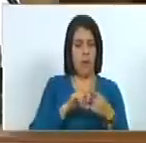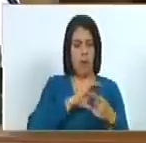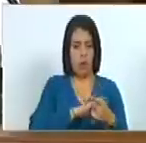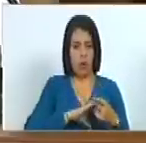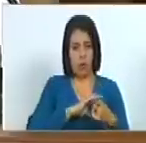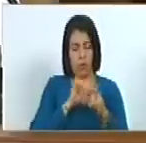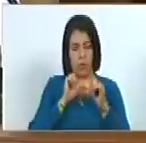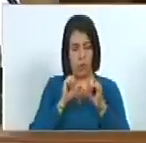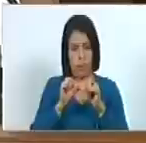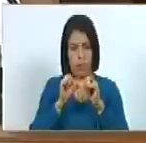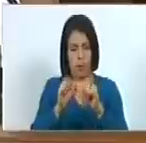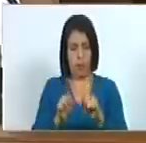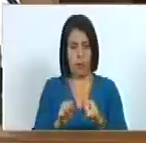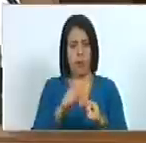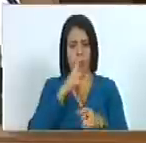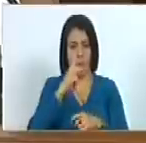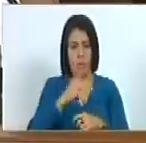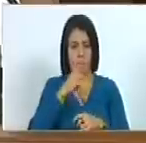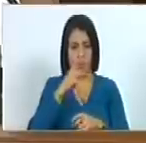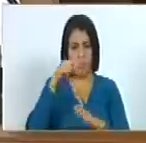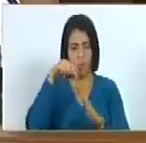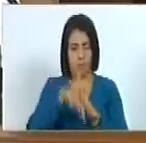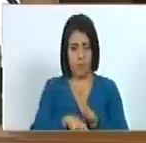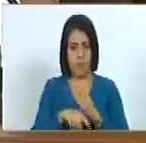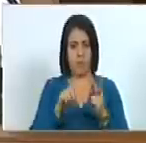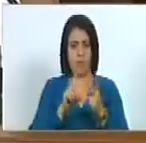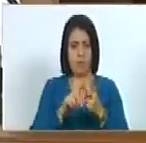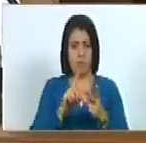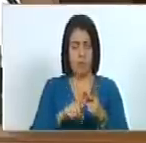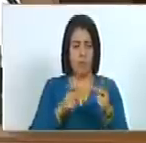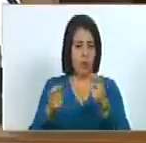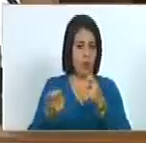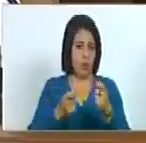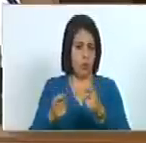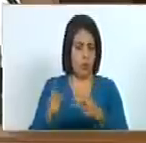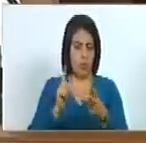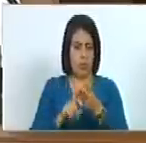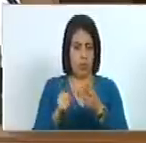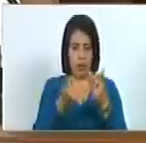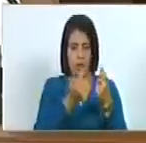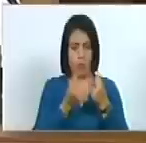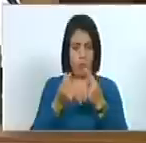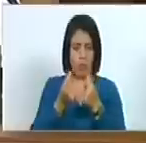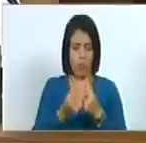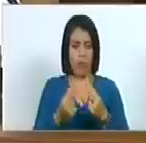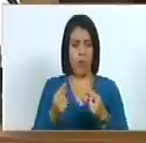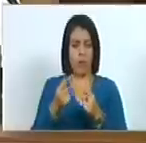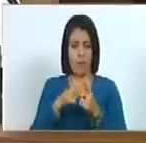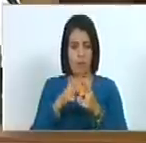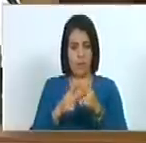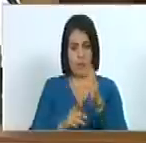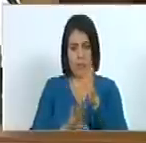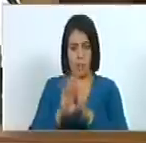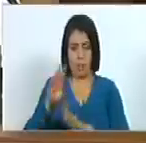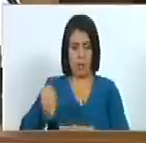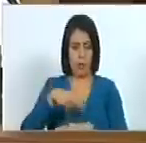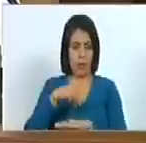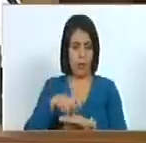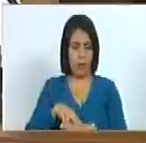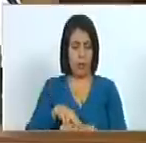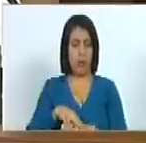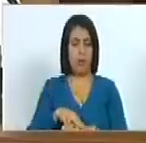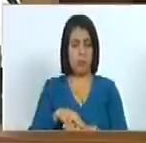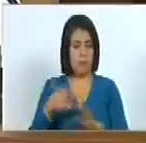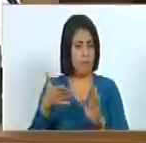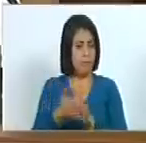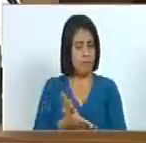comisiones permanentes de Política Interior, Contraloría y Economía, Finanzas y Desarrollo Nacional,